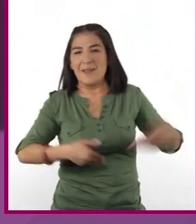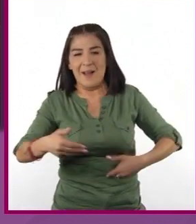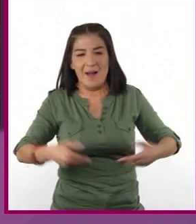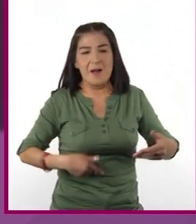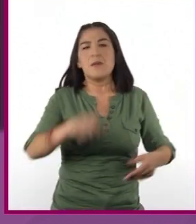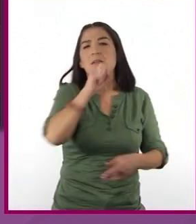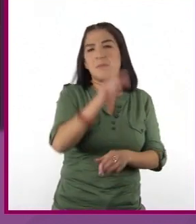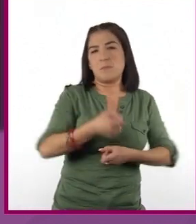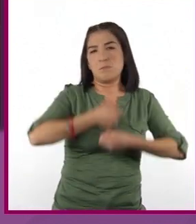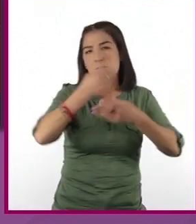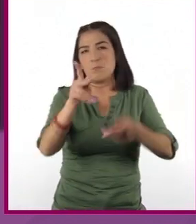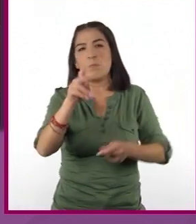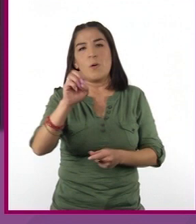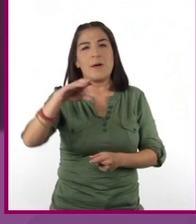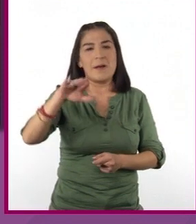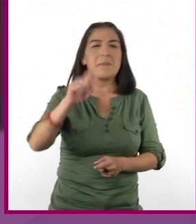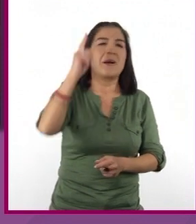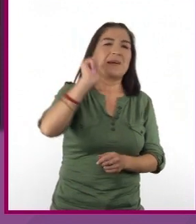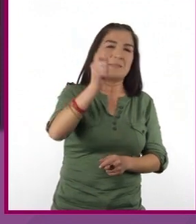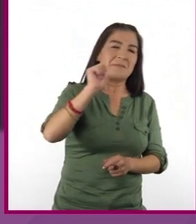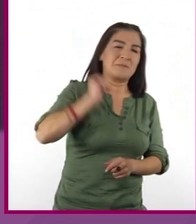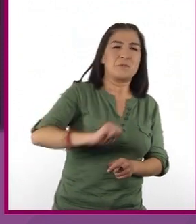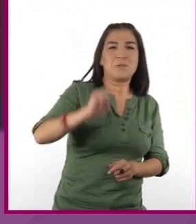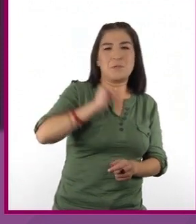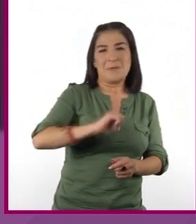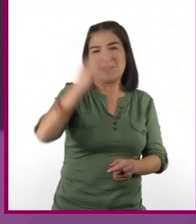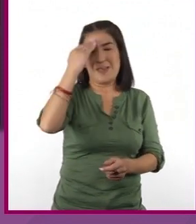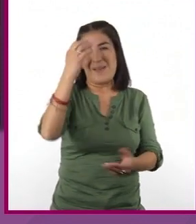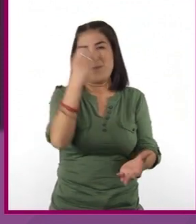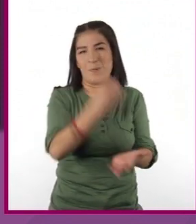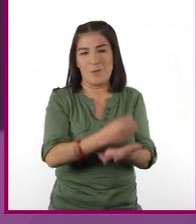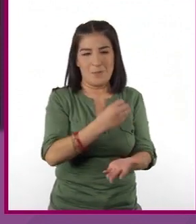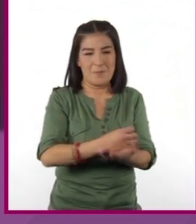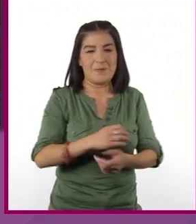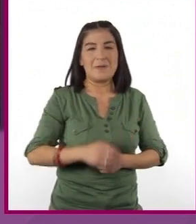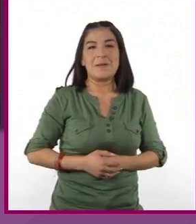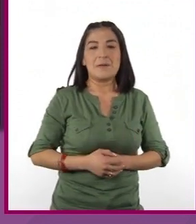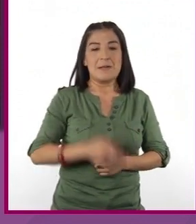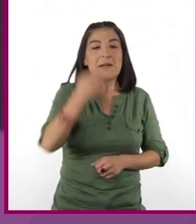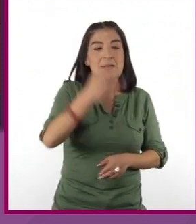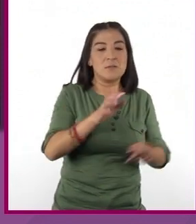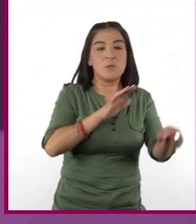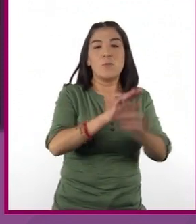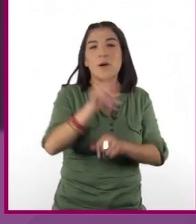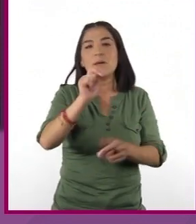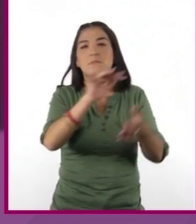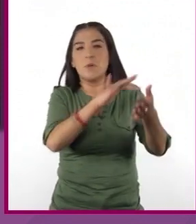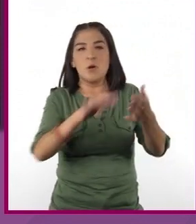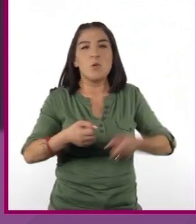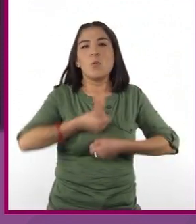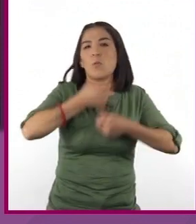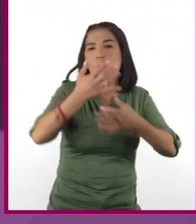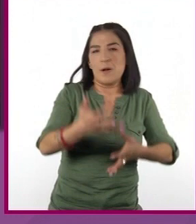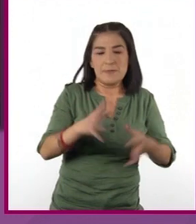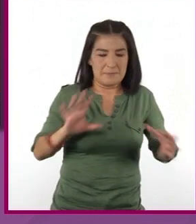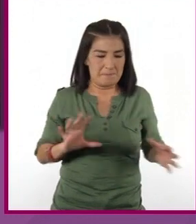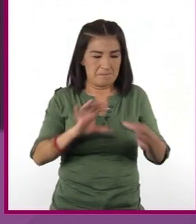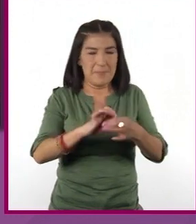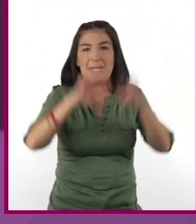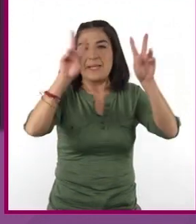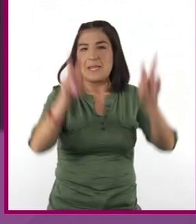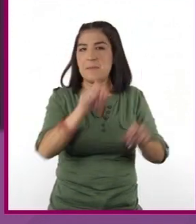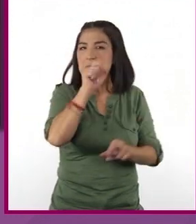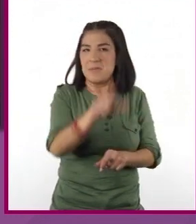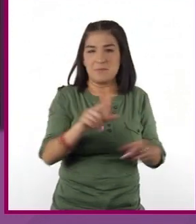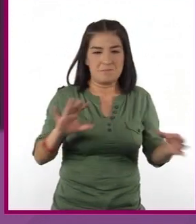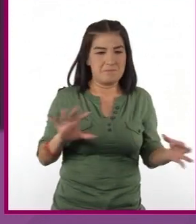de poemas del Siglo de Oro. Género narrativo, antología de cuentos o novela que reúnan un tema en común.